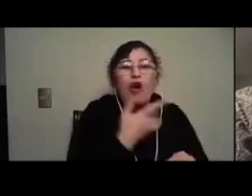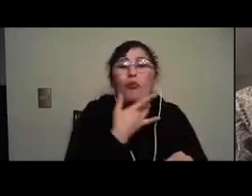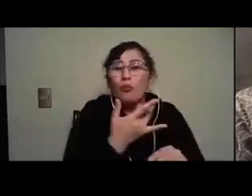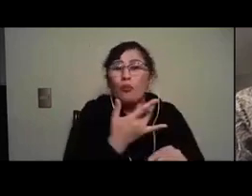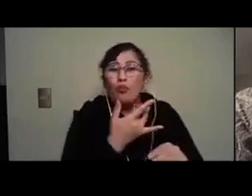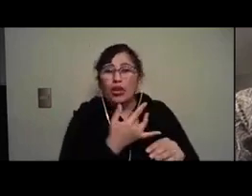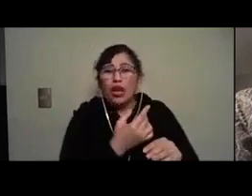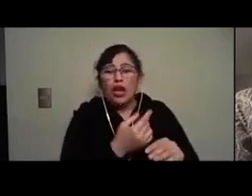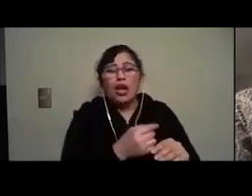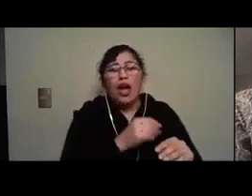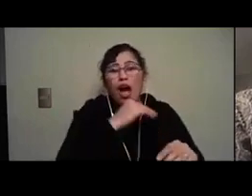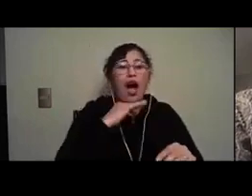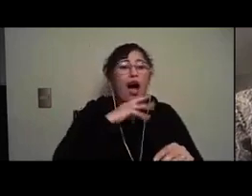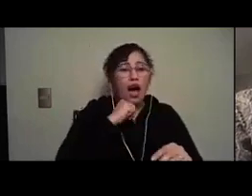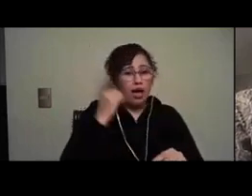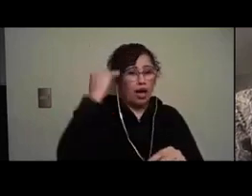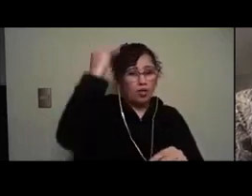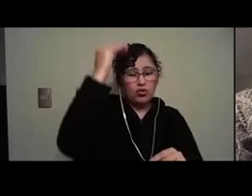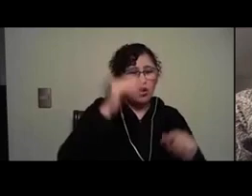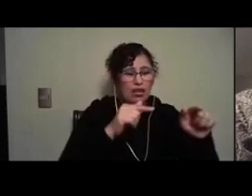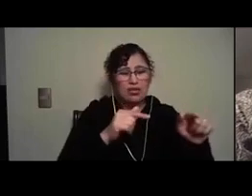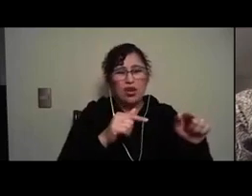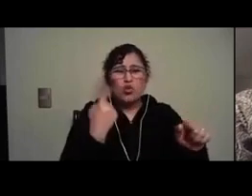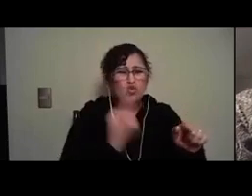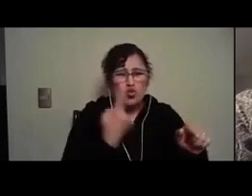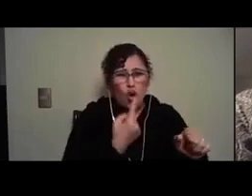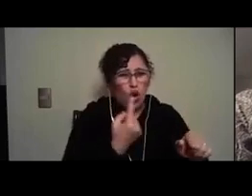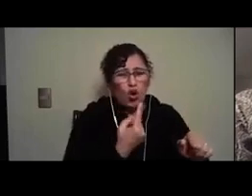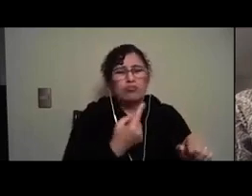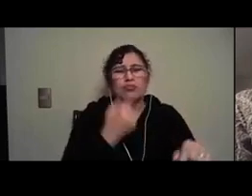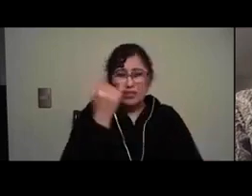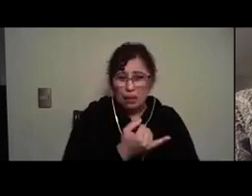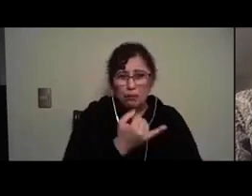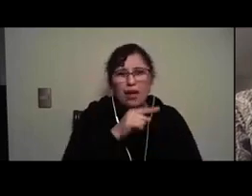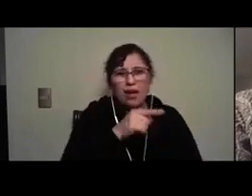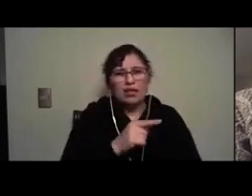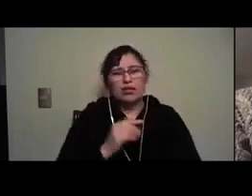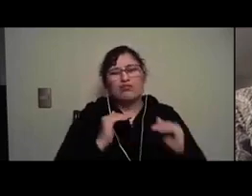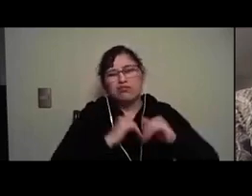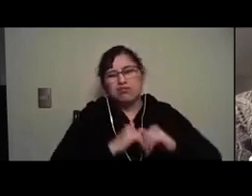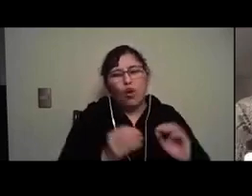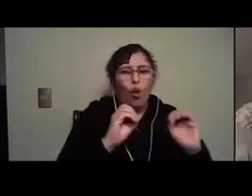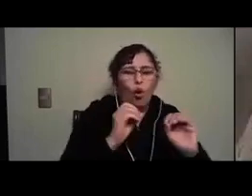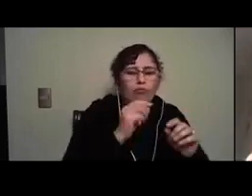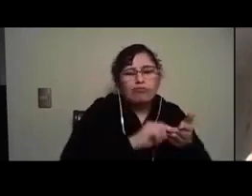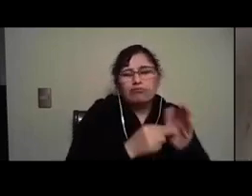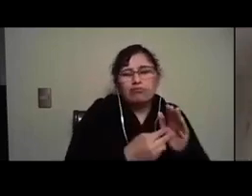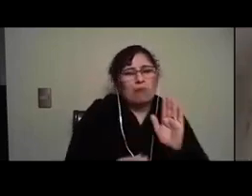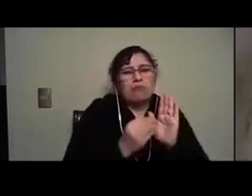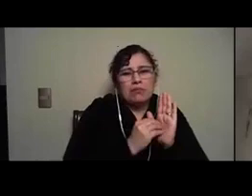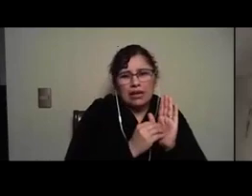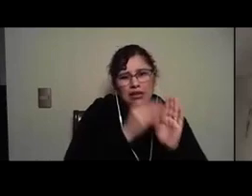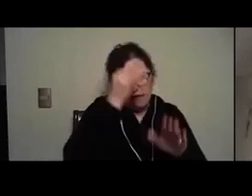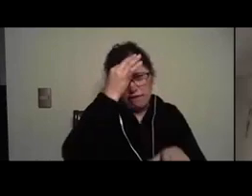también va, digamos, a incrementar la probabilidad de que le puedan generar